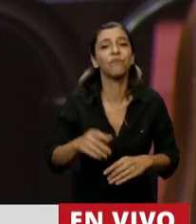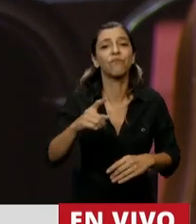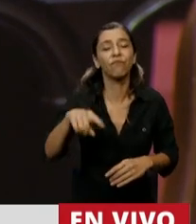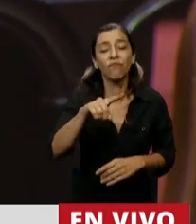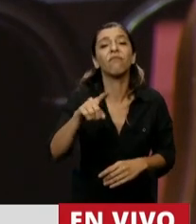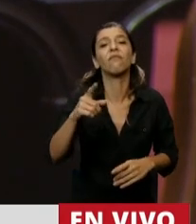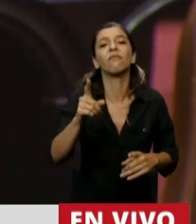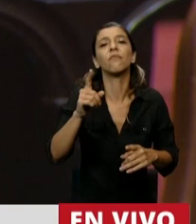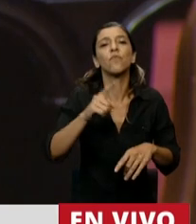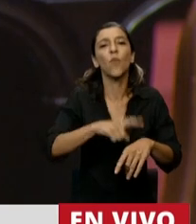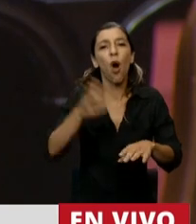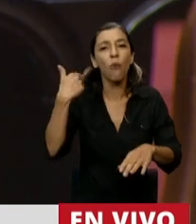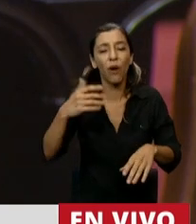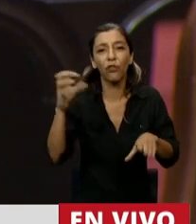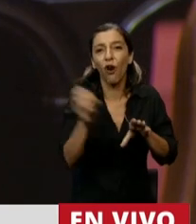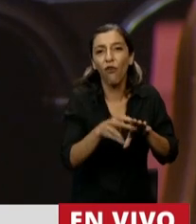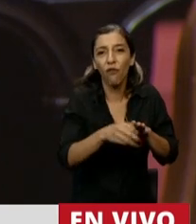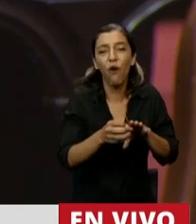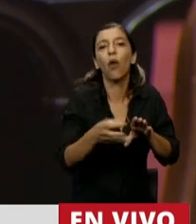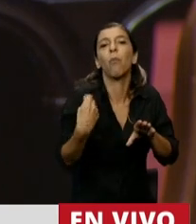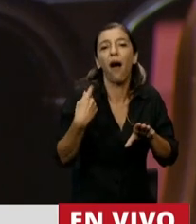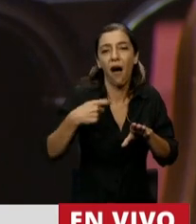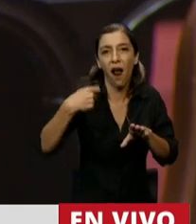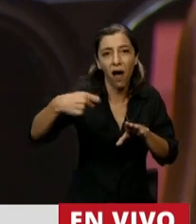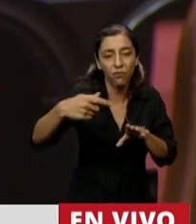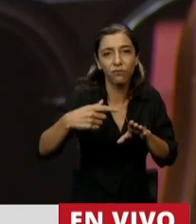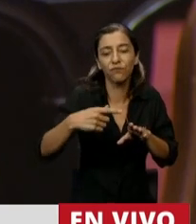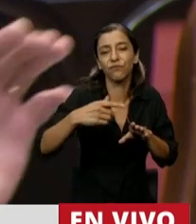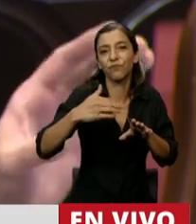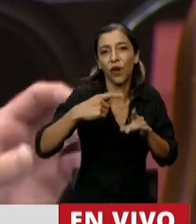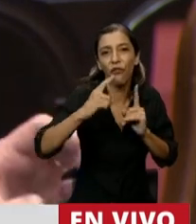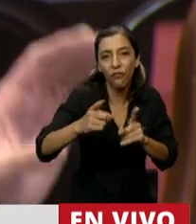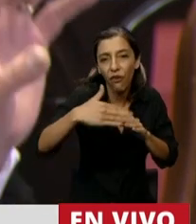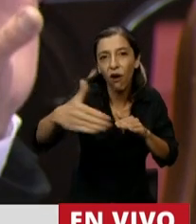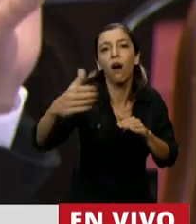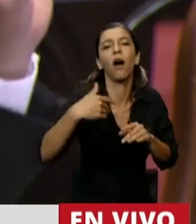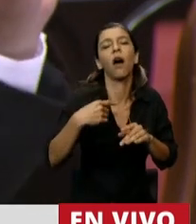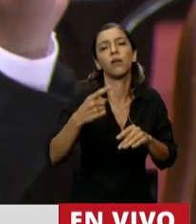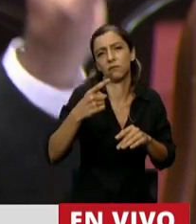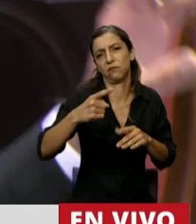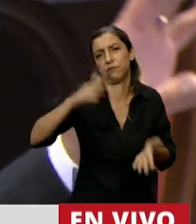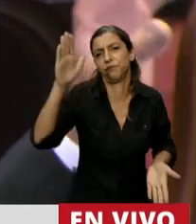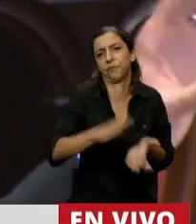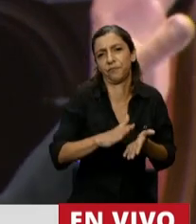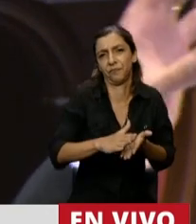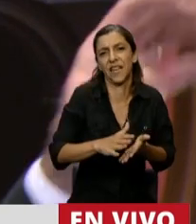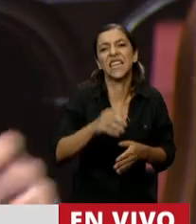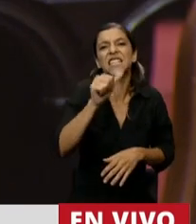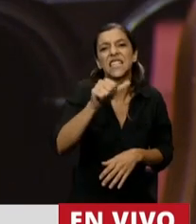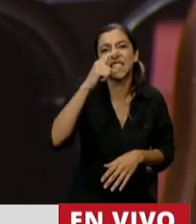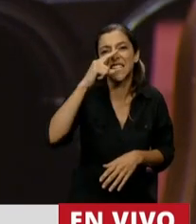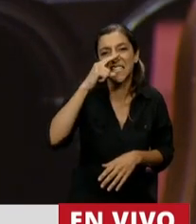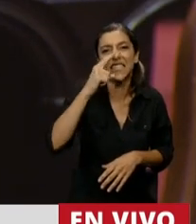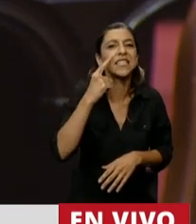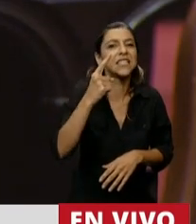dos tercios del Fondo de Garantía de Sustentabilidad, reduciéndolo en su capital de 67 mil millones de